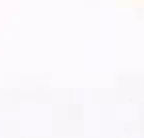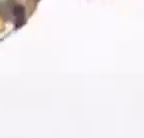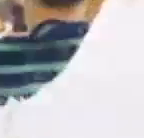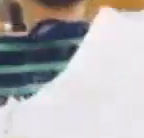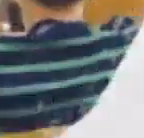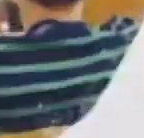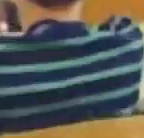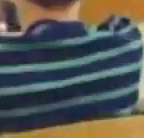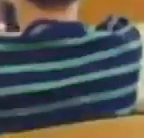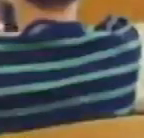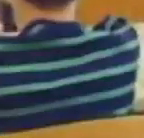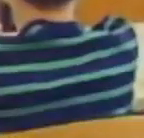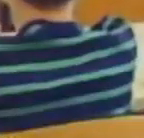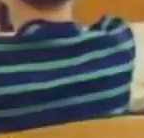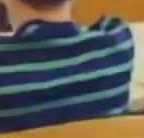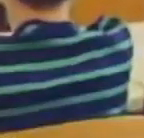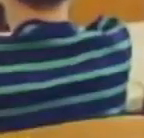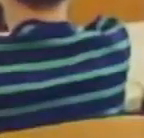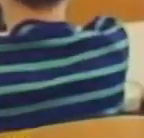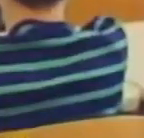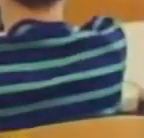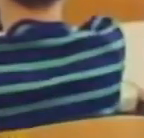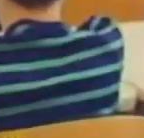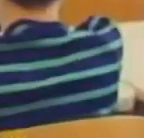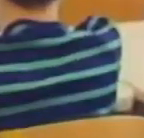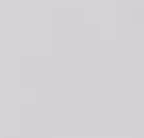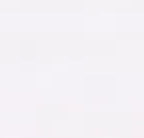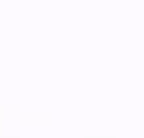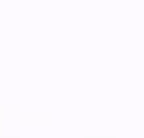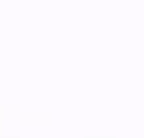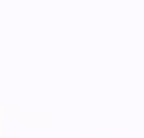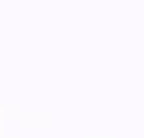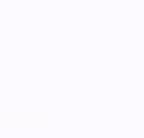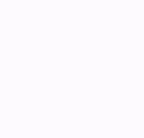A continuación, comunicación y lenguaje segundo básico.